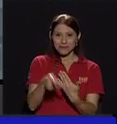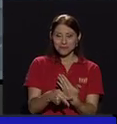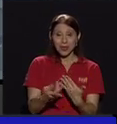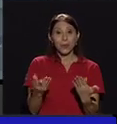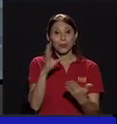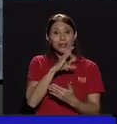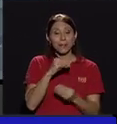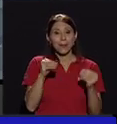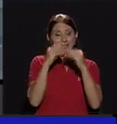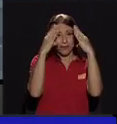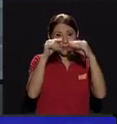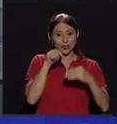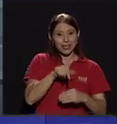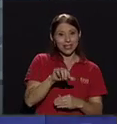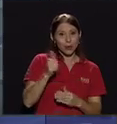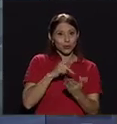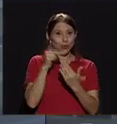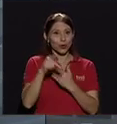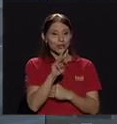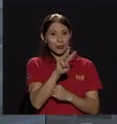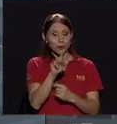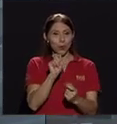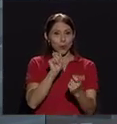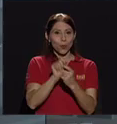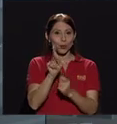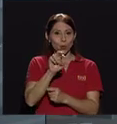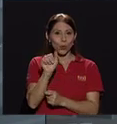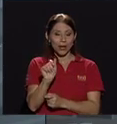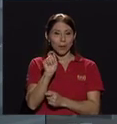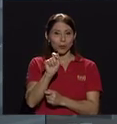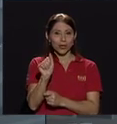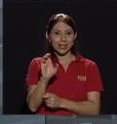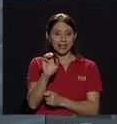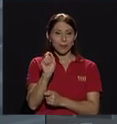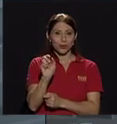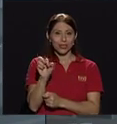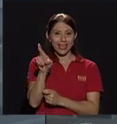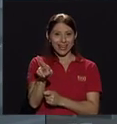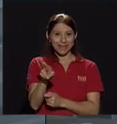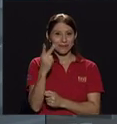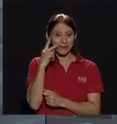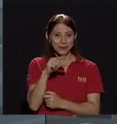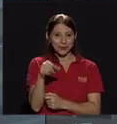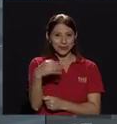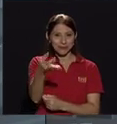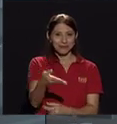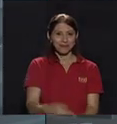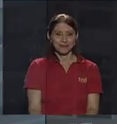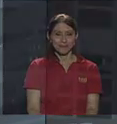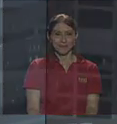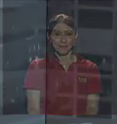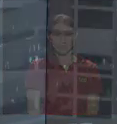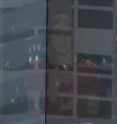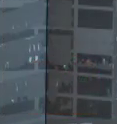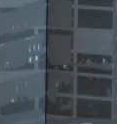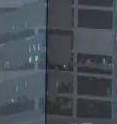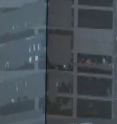más. Busque más información sobre este y otros programas en www.una.ac.cr. Hasta pronto.